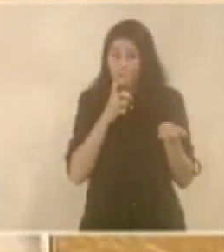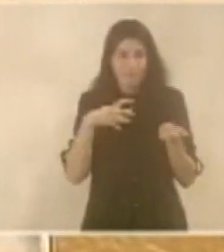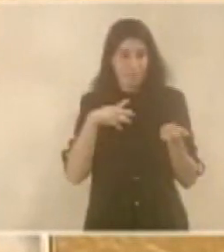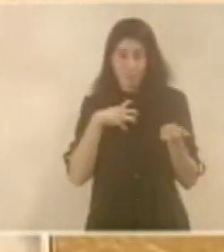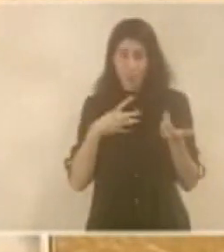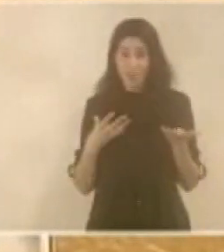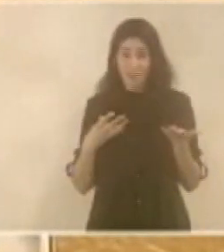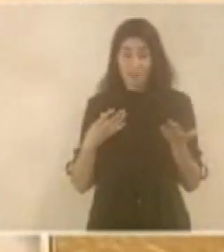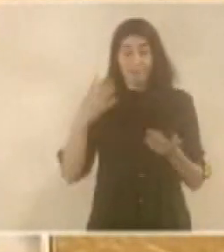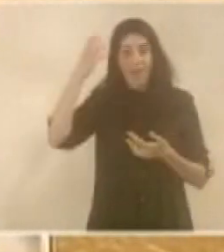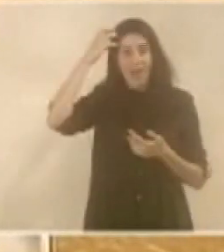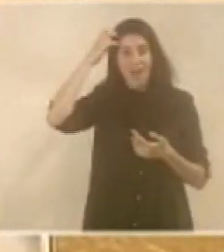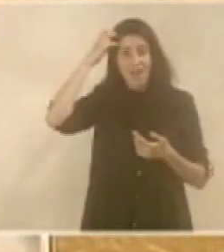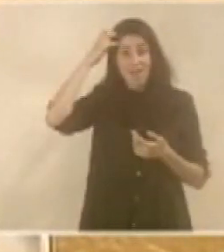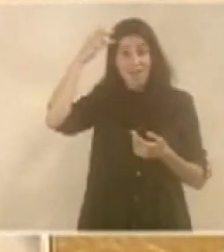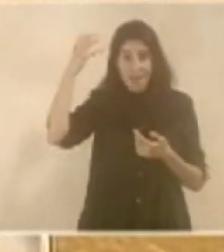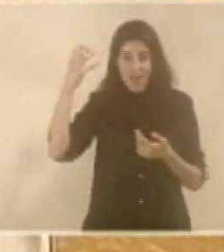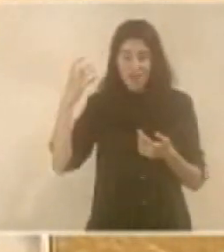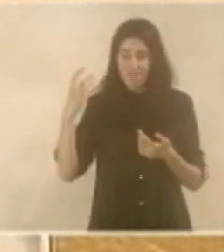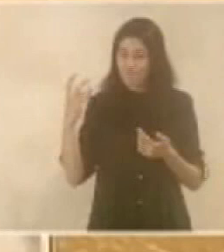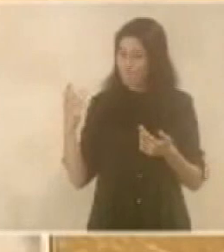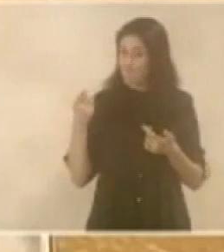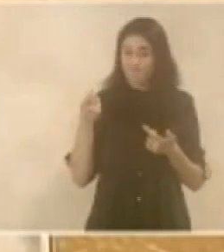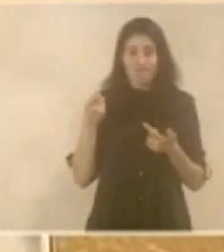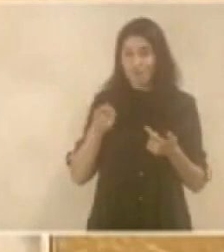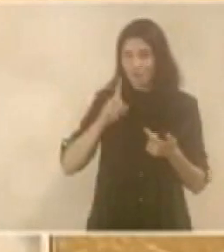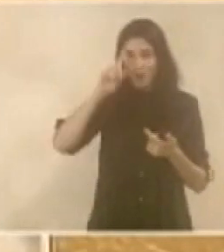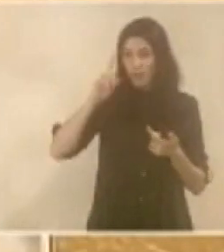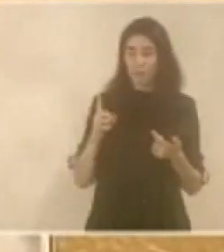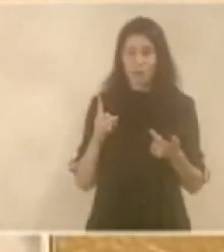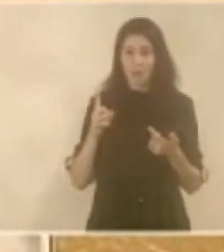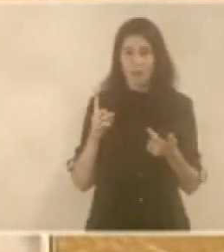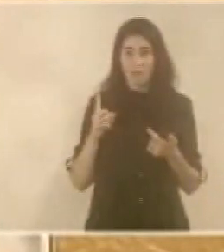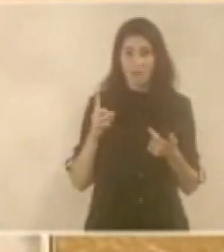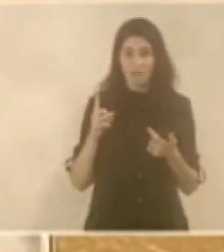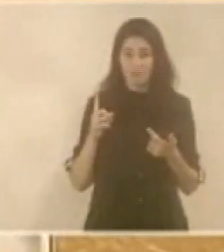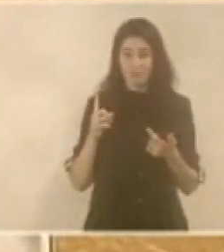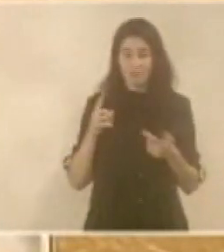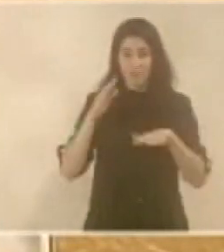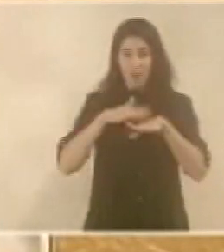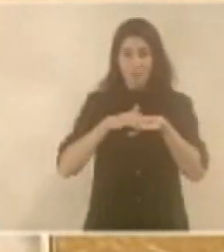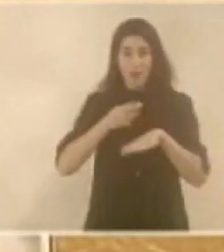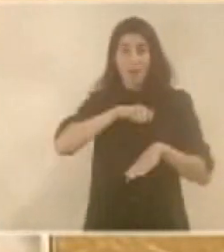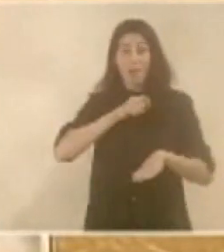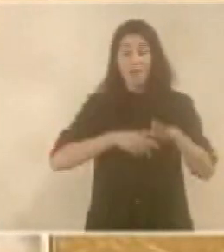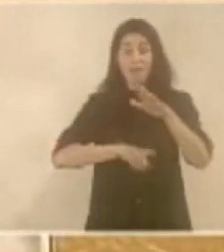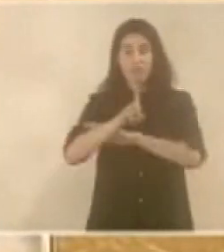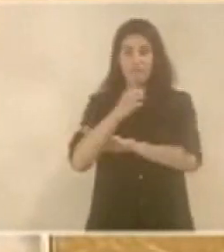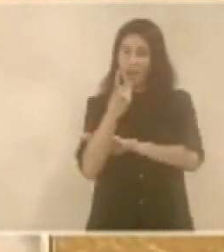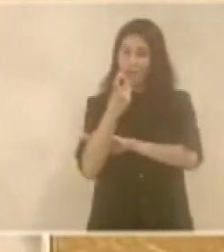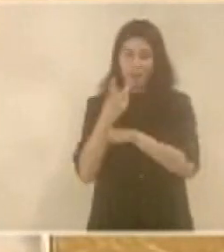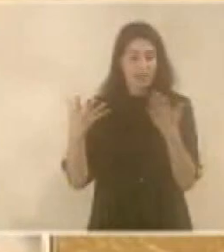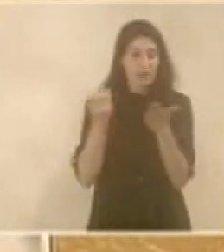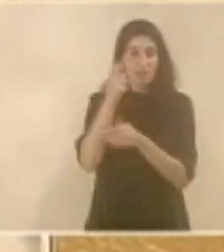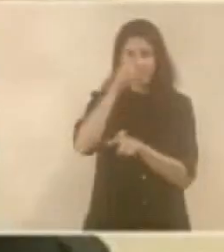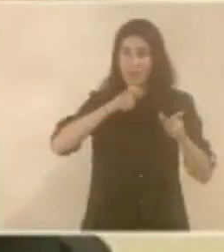ni el propio rey supo comprender que para levantar el reino se necesitaba el concurso de todos, ni las élites se dieron cuenta,